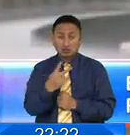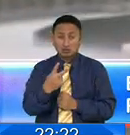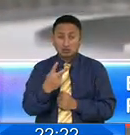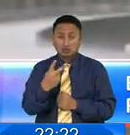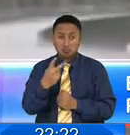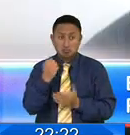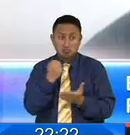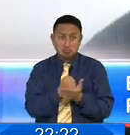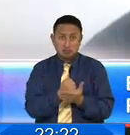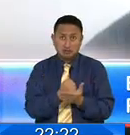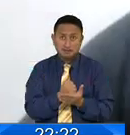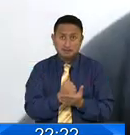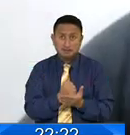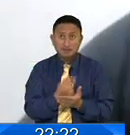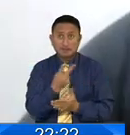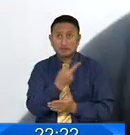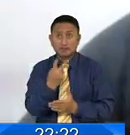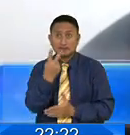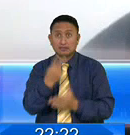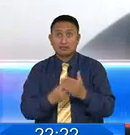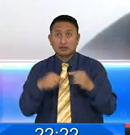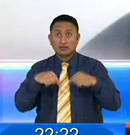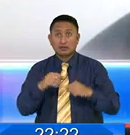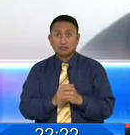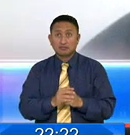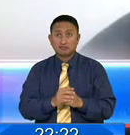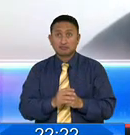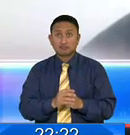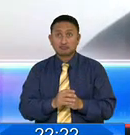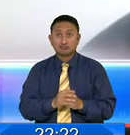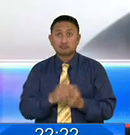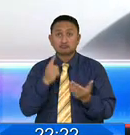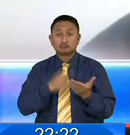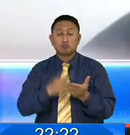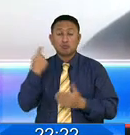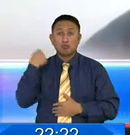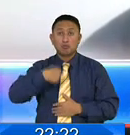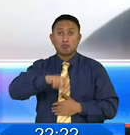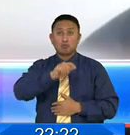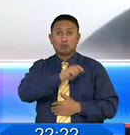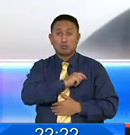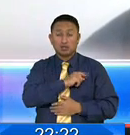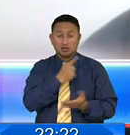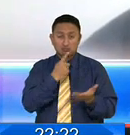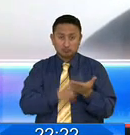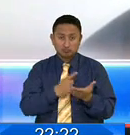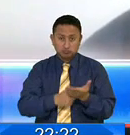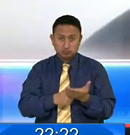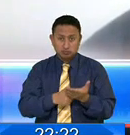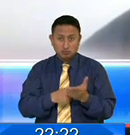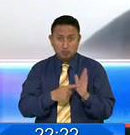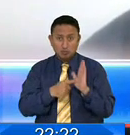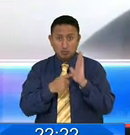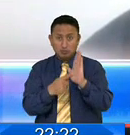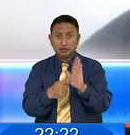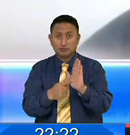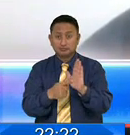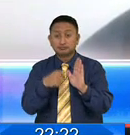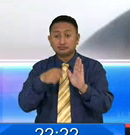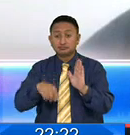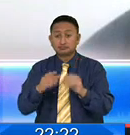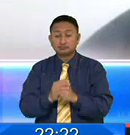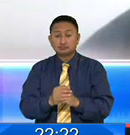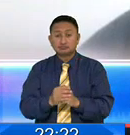estrategias. Estas combinaciones que están en experimentos clínicos en España nos muestran que la